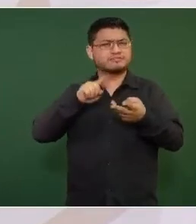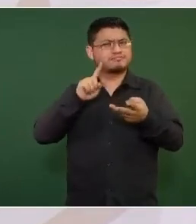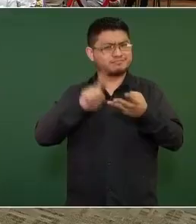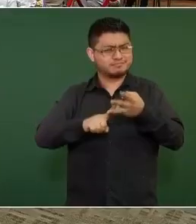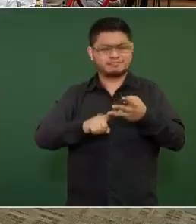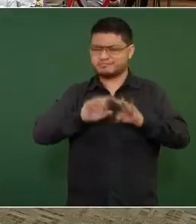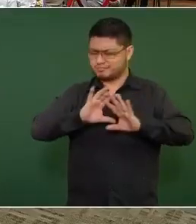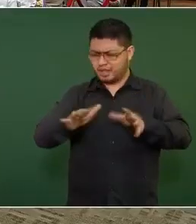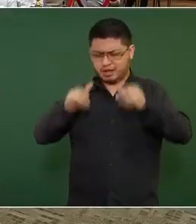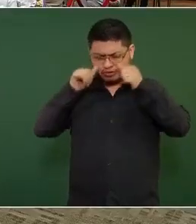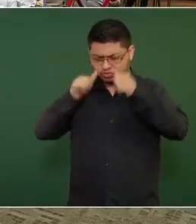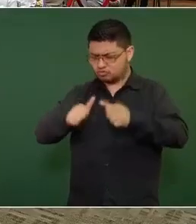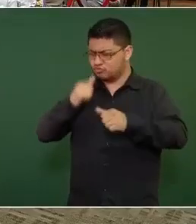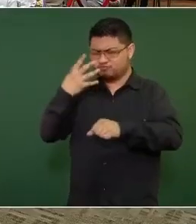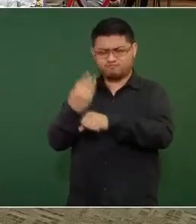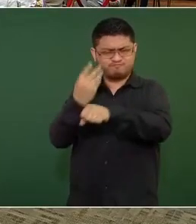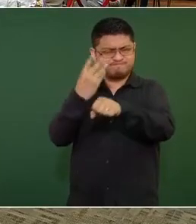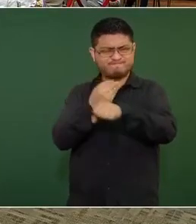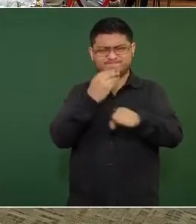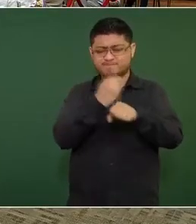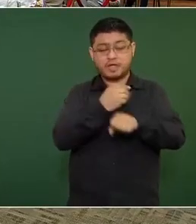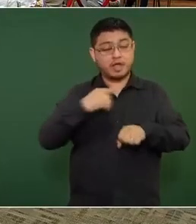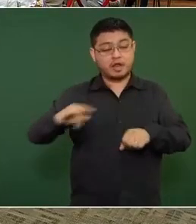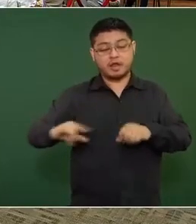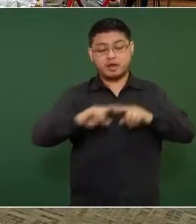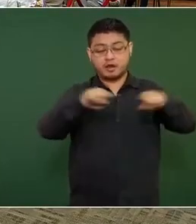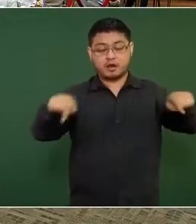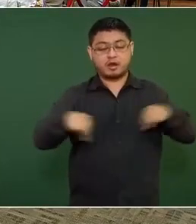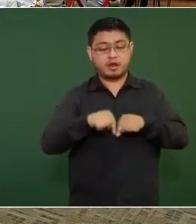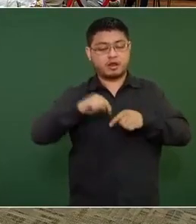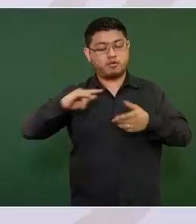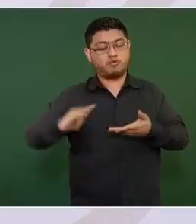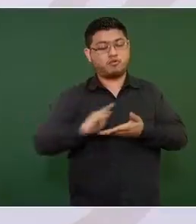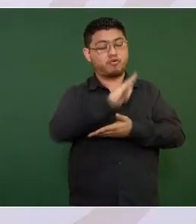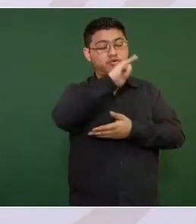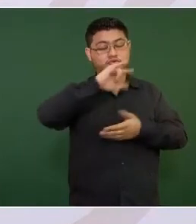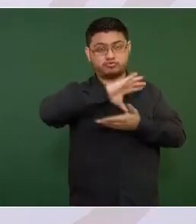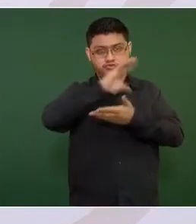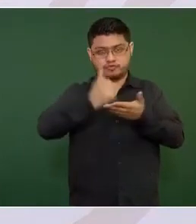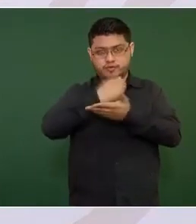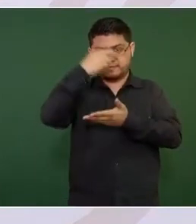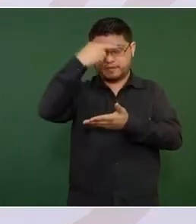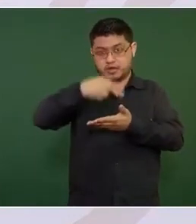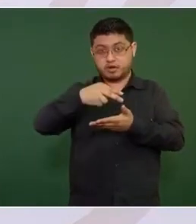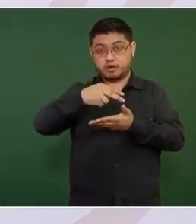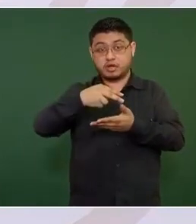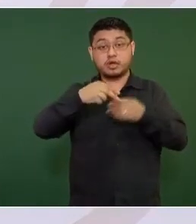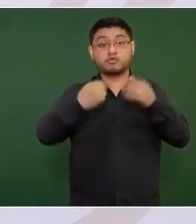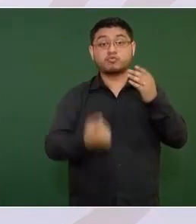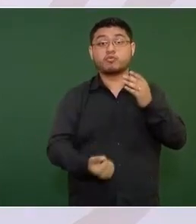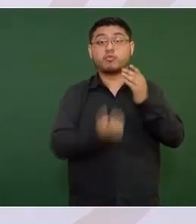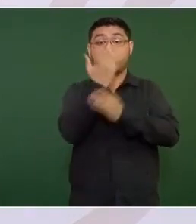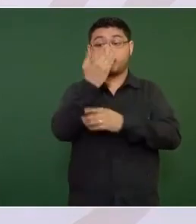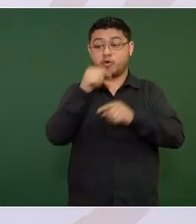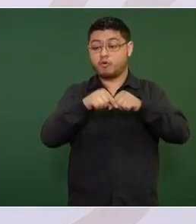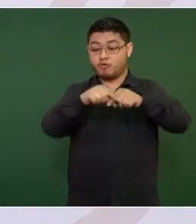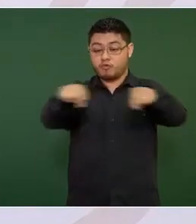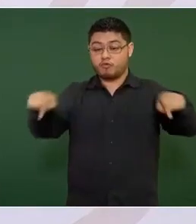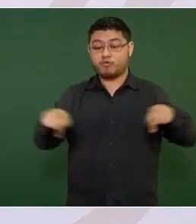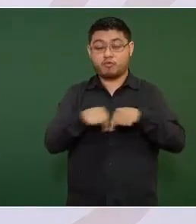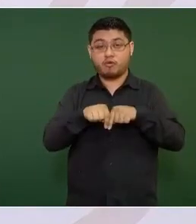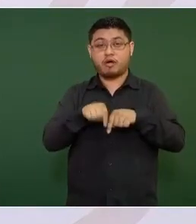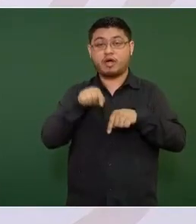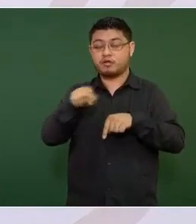mantenimiento permanente al aeropuerto Benito Juárez de la Ciudad de México. Estamos construyendo el nuevo aeropuerto internacional